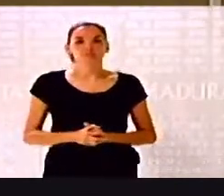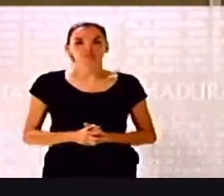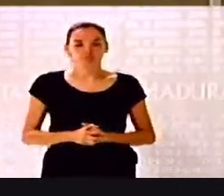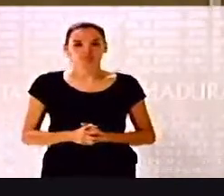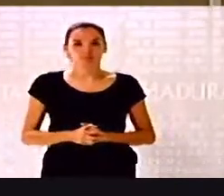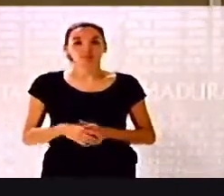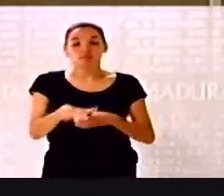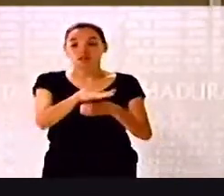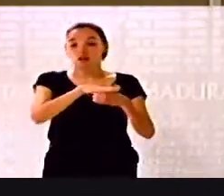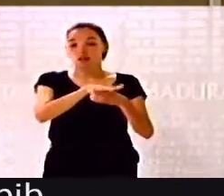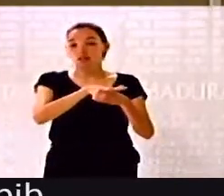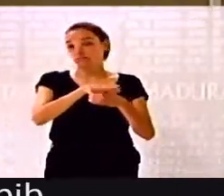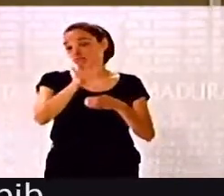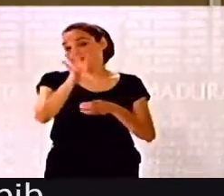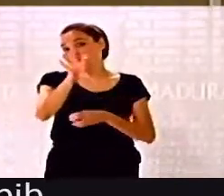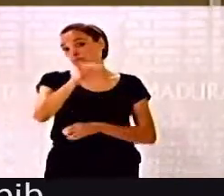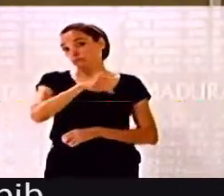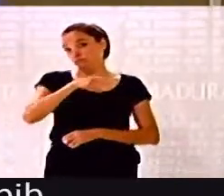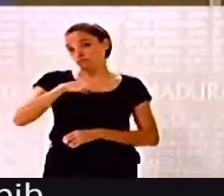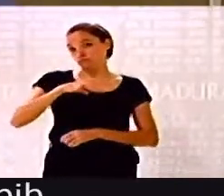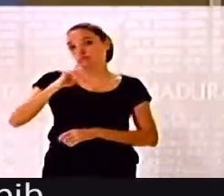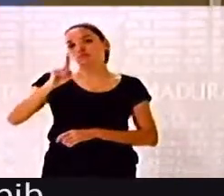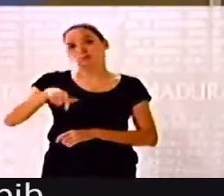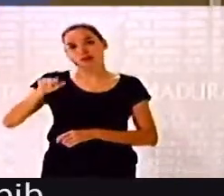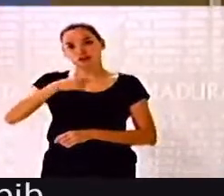en el ámbito de la comunidad autónoma y en el ámbito nacional.